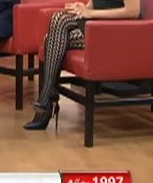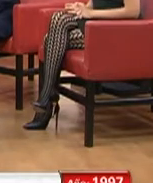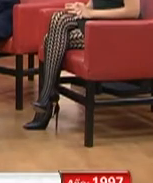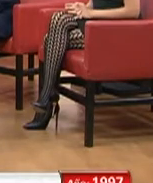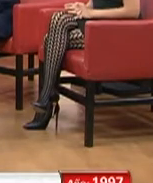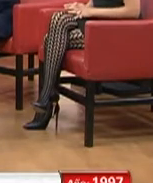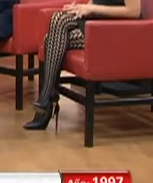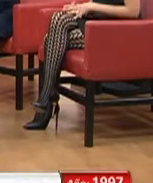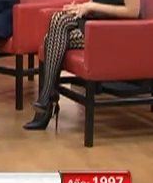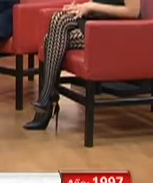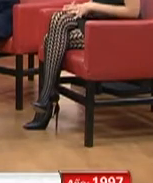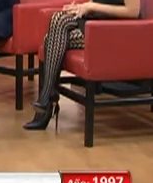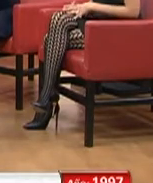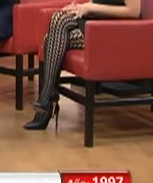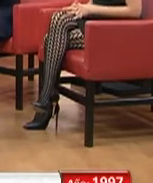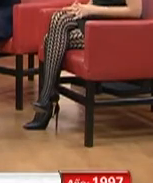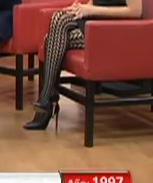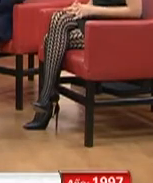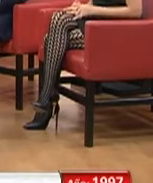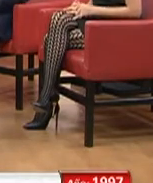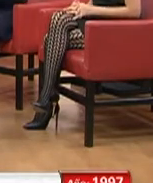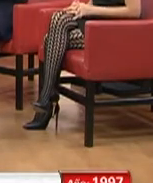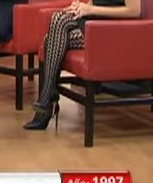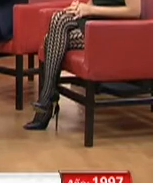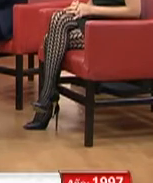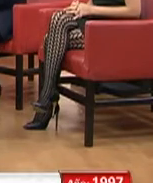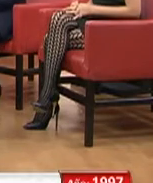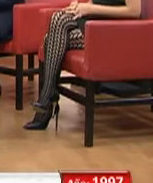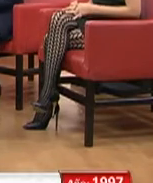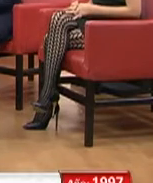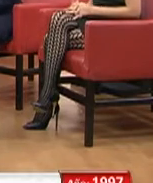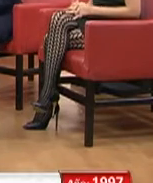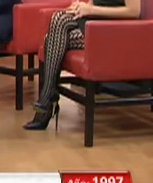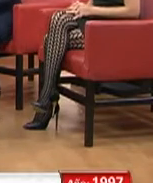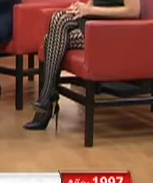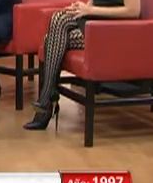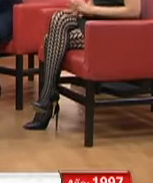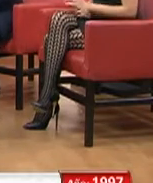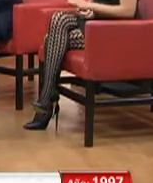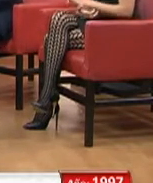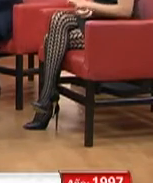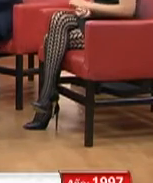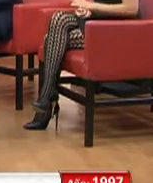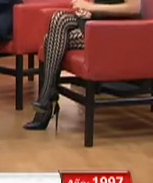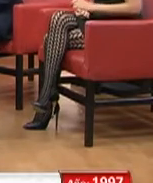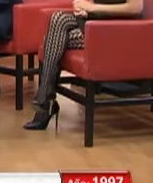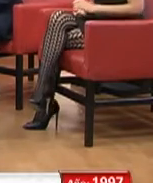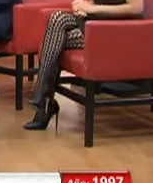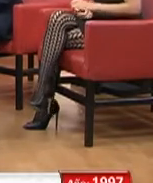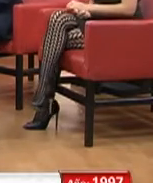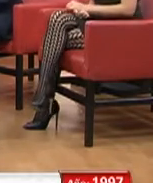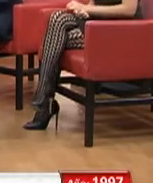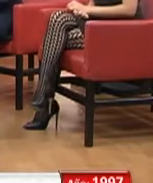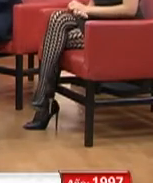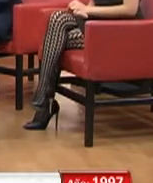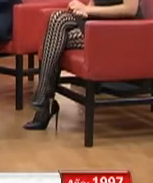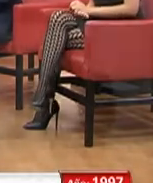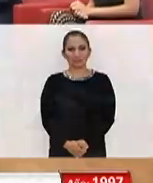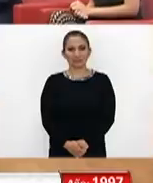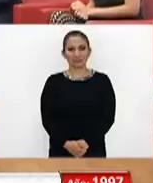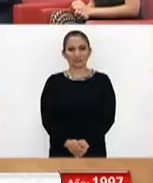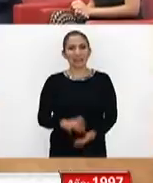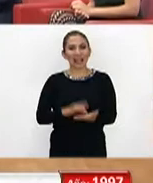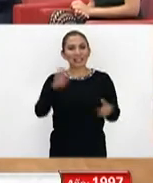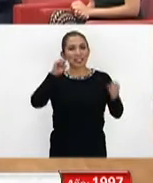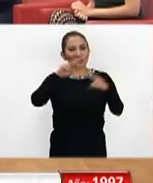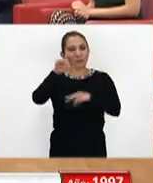Sur. Así se debe decir, eso es lo correcto. Sí, es lo correcto. Okay. Bueno, es todo. Gracias a Griselda Yebra, gracias a usted.